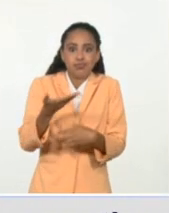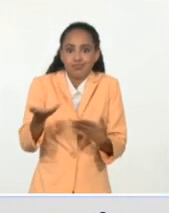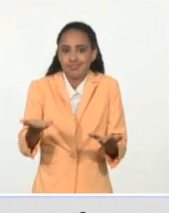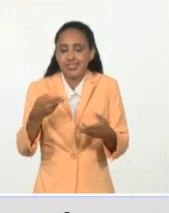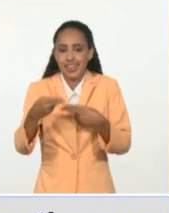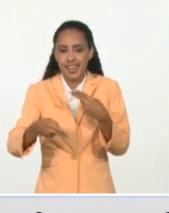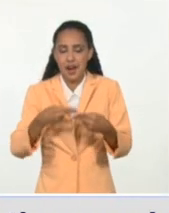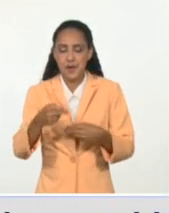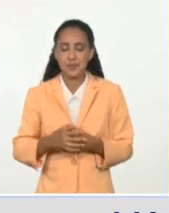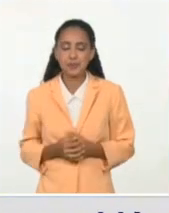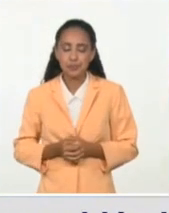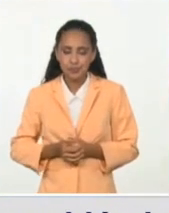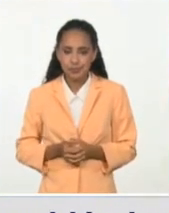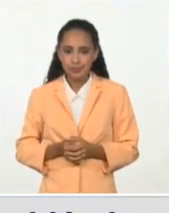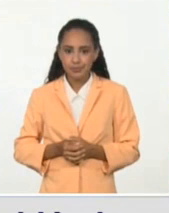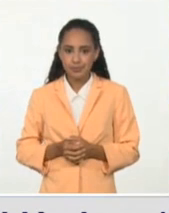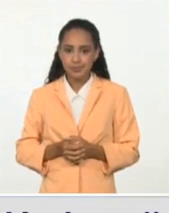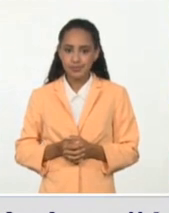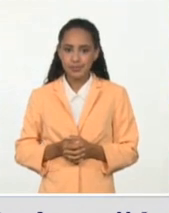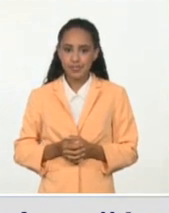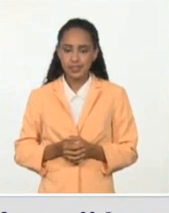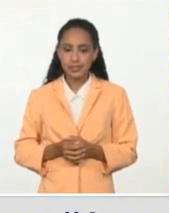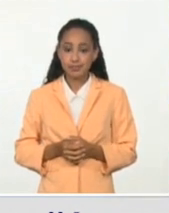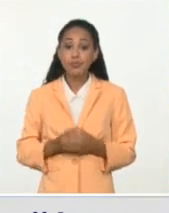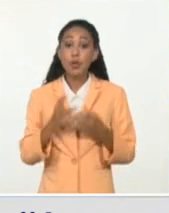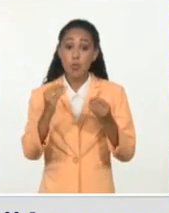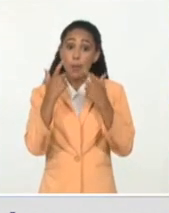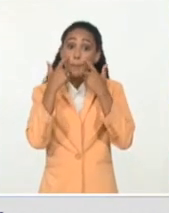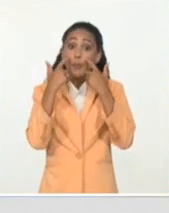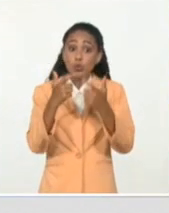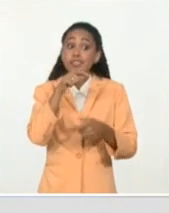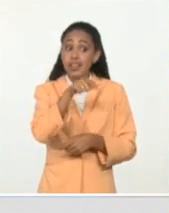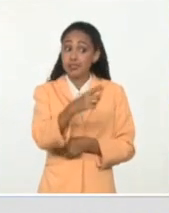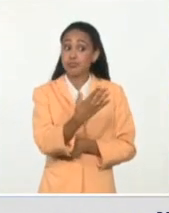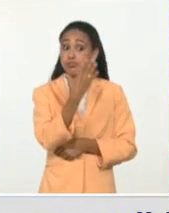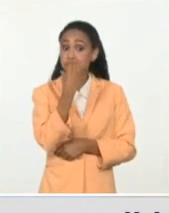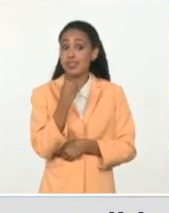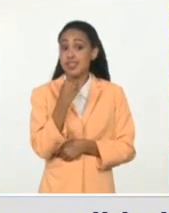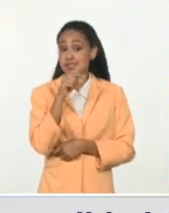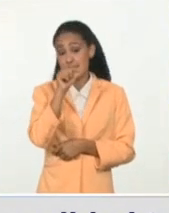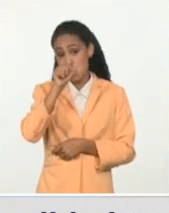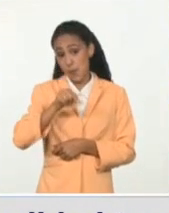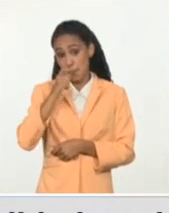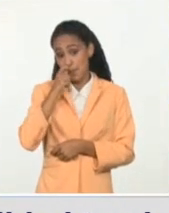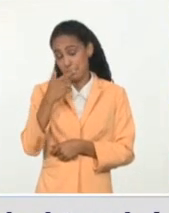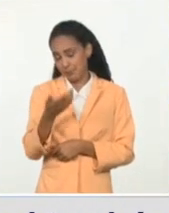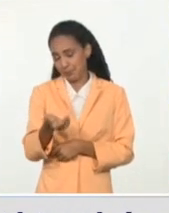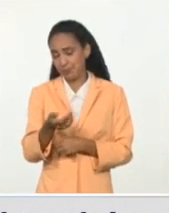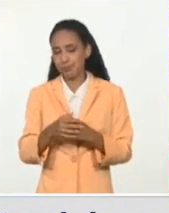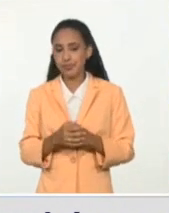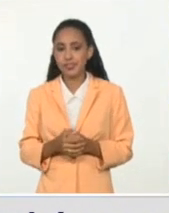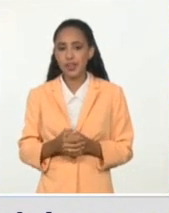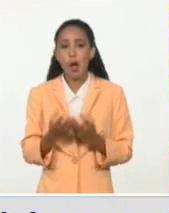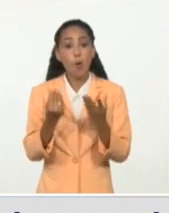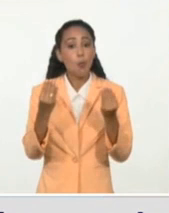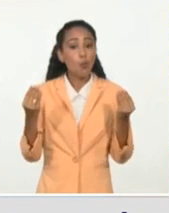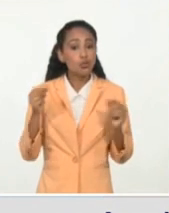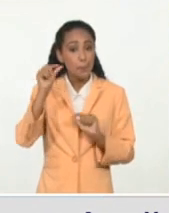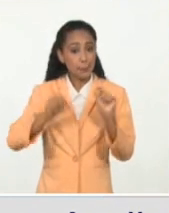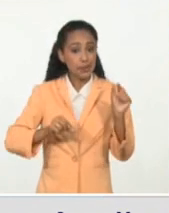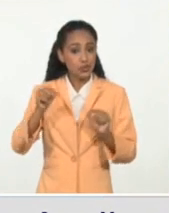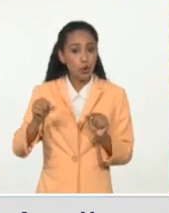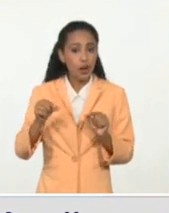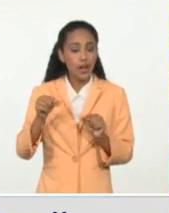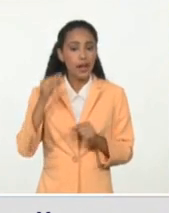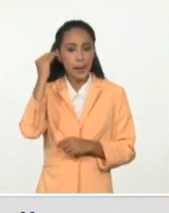interesante esta observación del televidente. Hay muchas personas que tienen la opinión